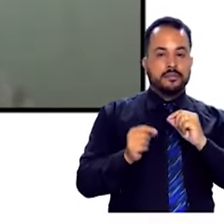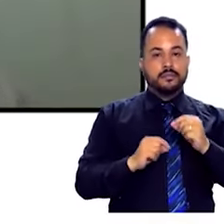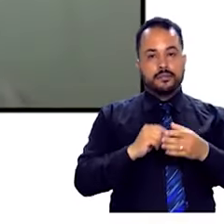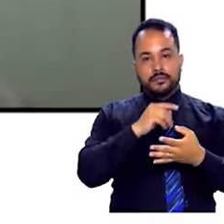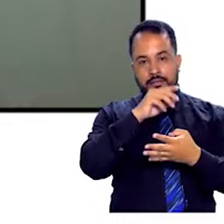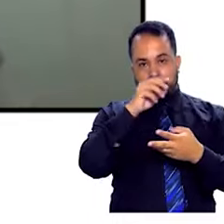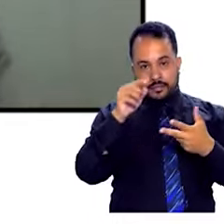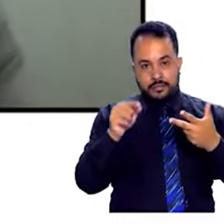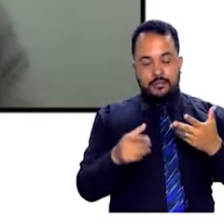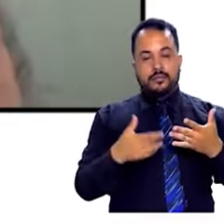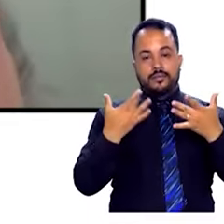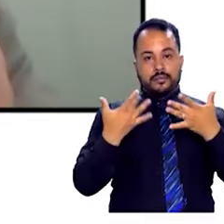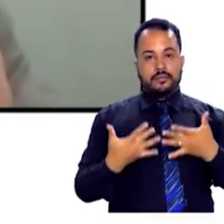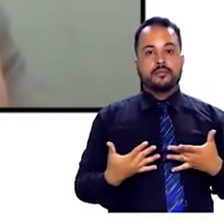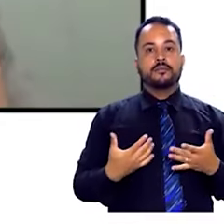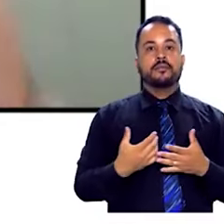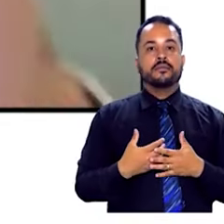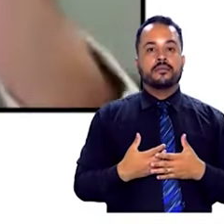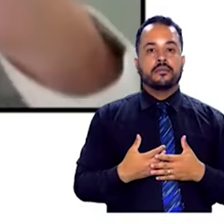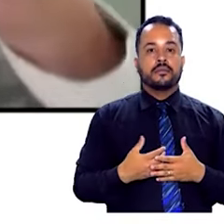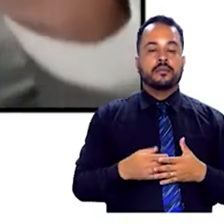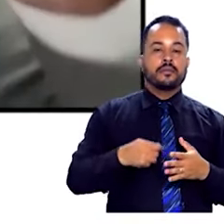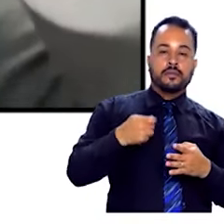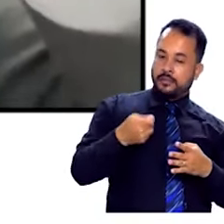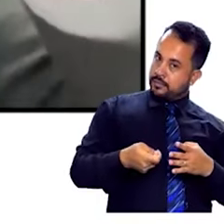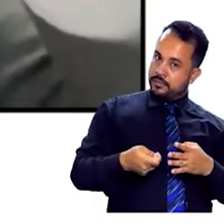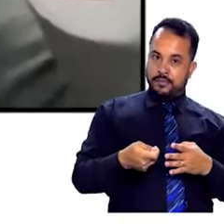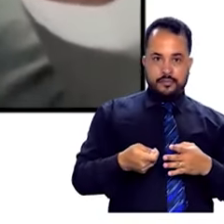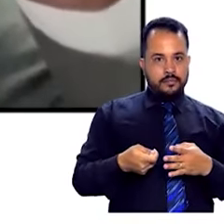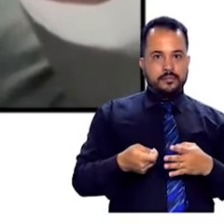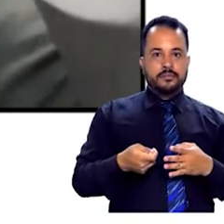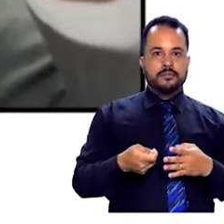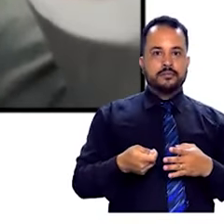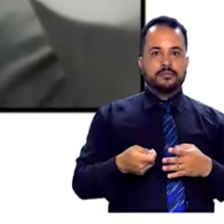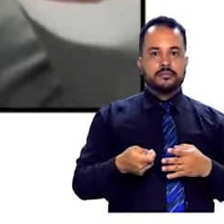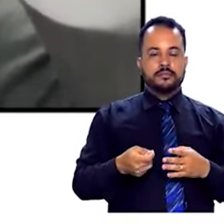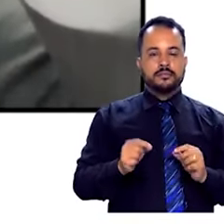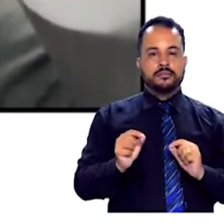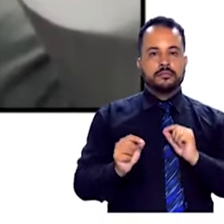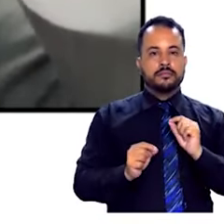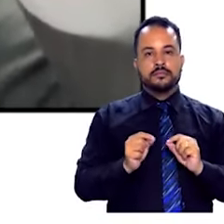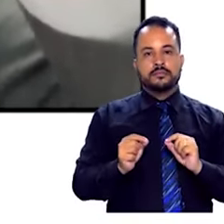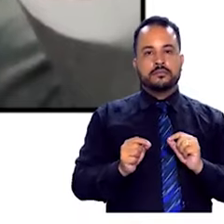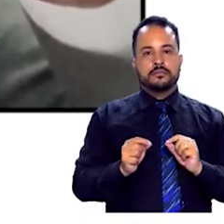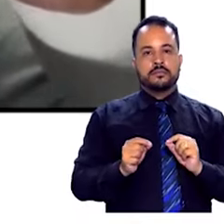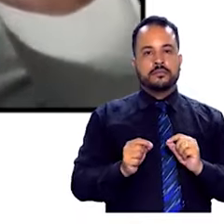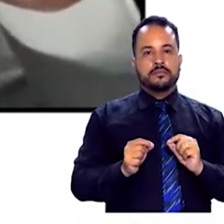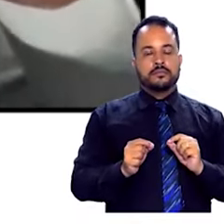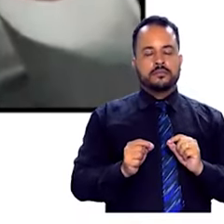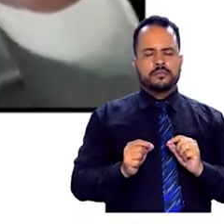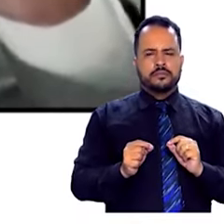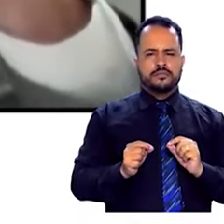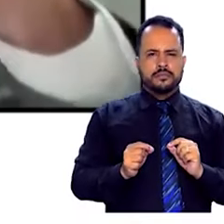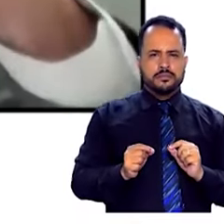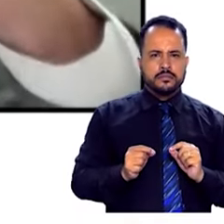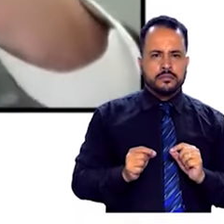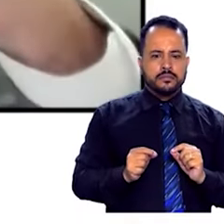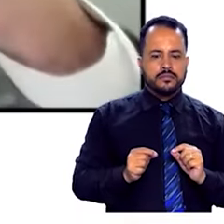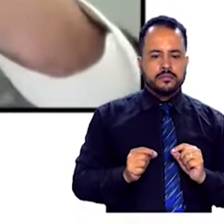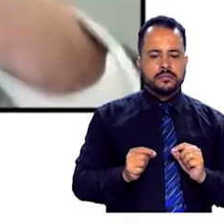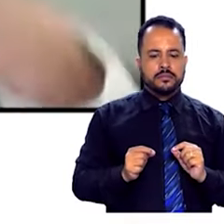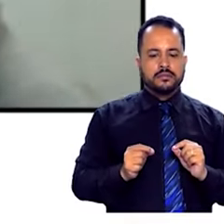indeterminadas penumbra ha entre unle error mal deci y una